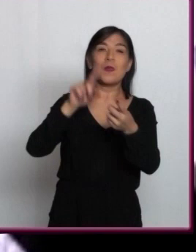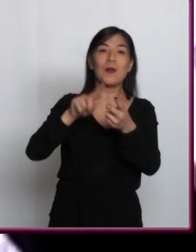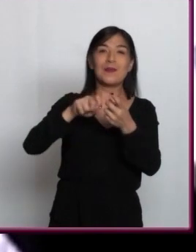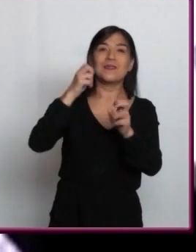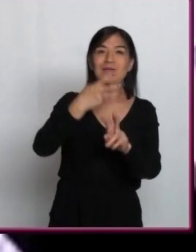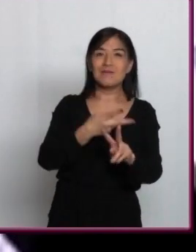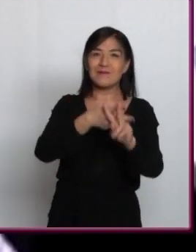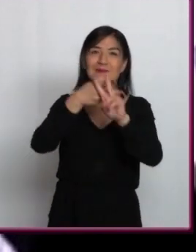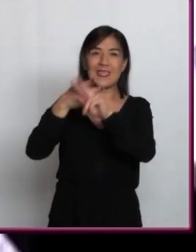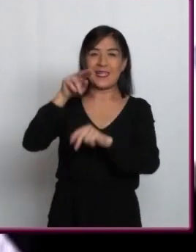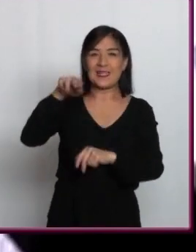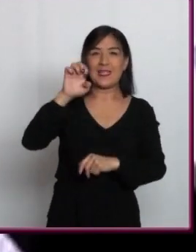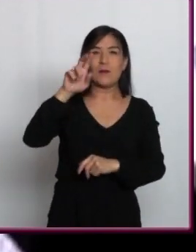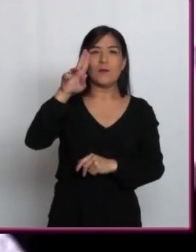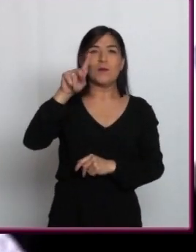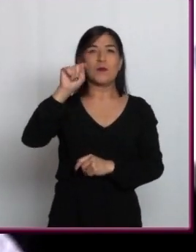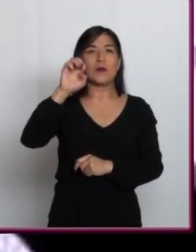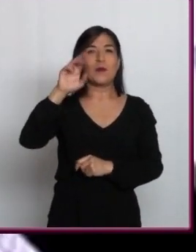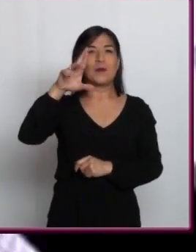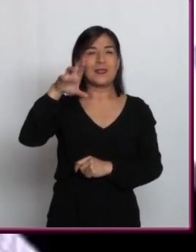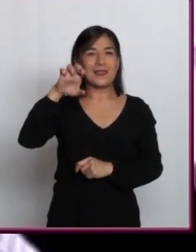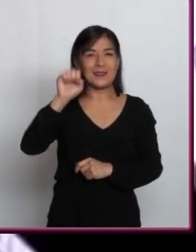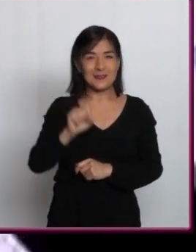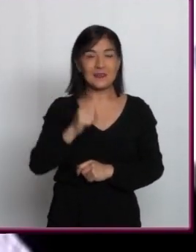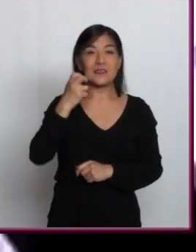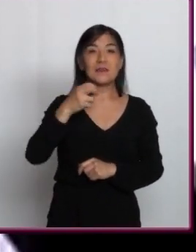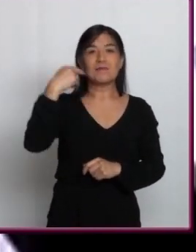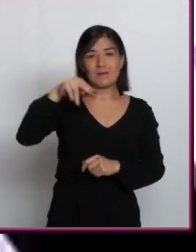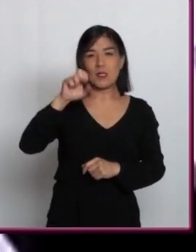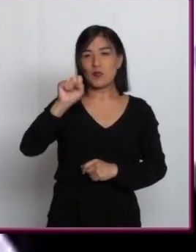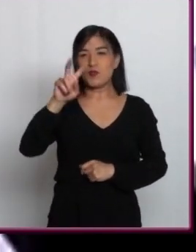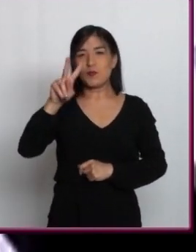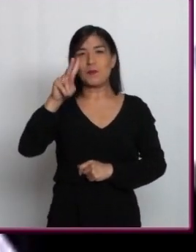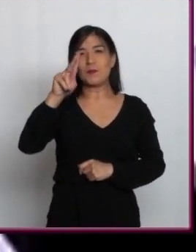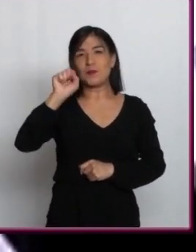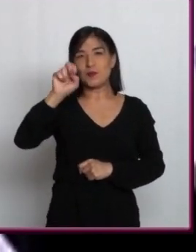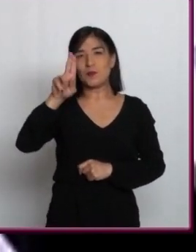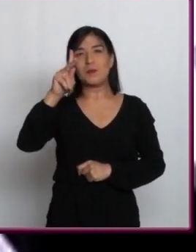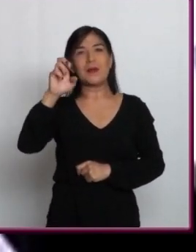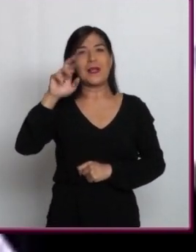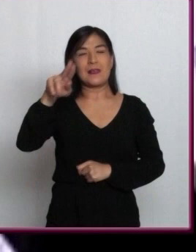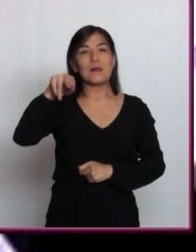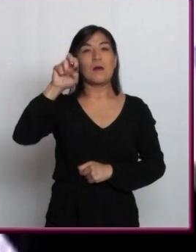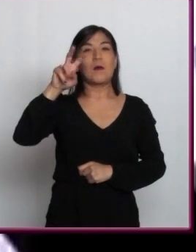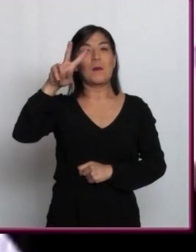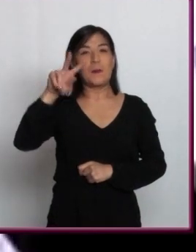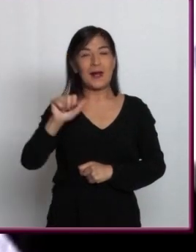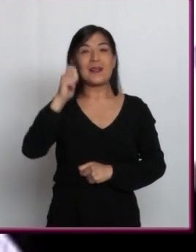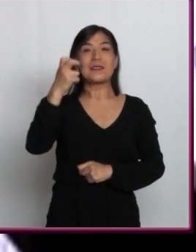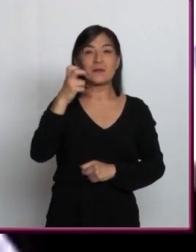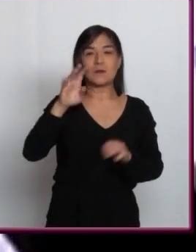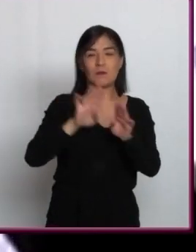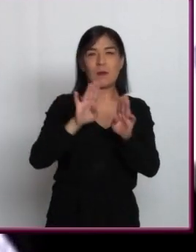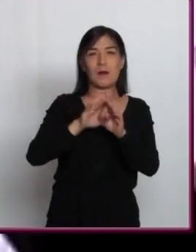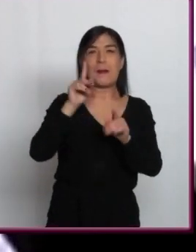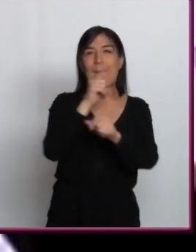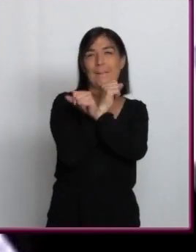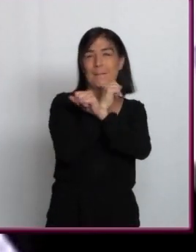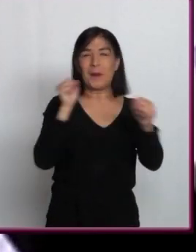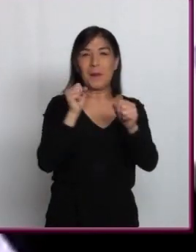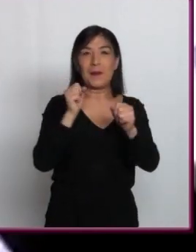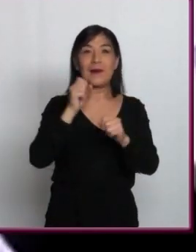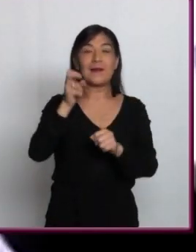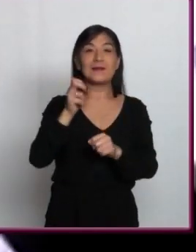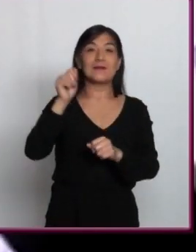de neutrones. De hecho, cuando digamos supernova 1987, quiere decir que es una explosión